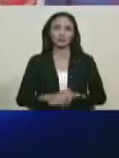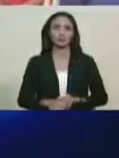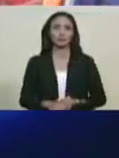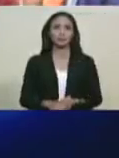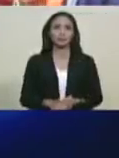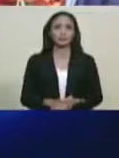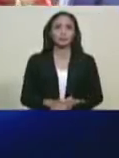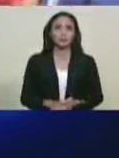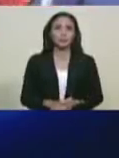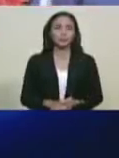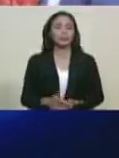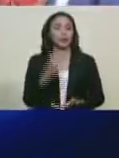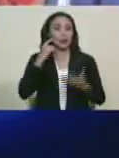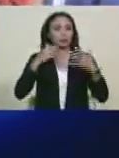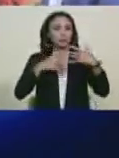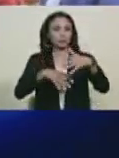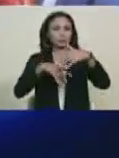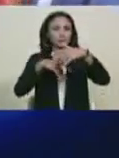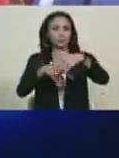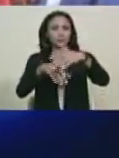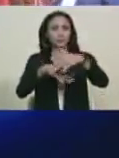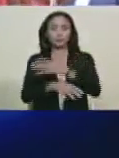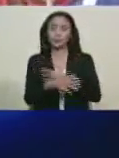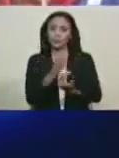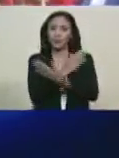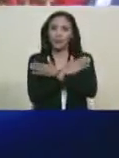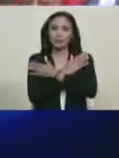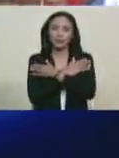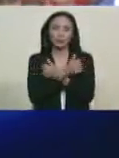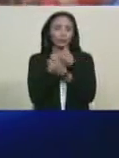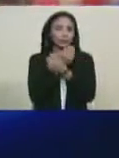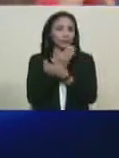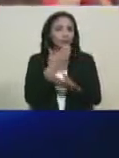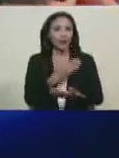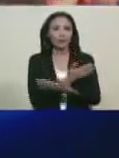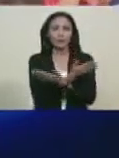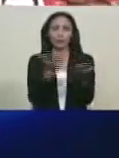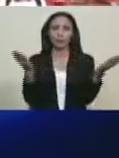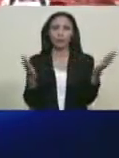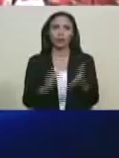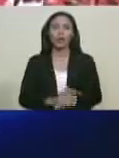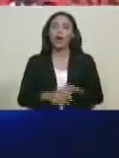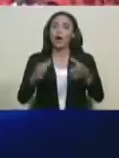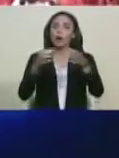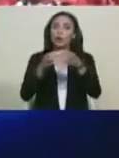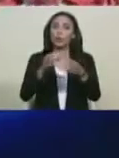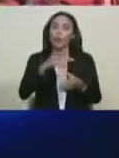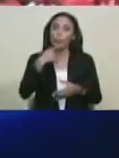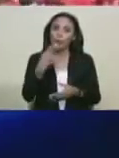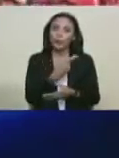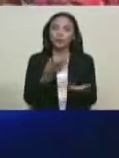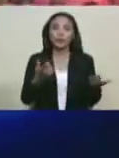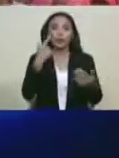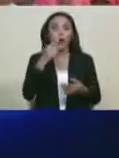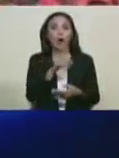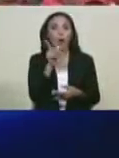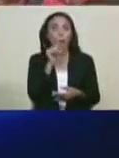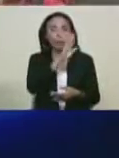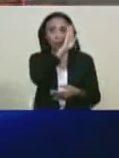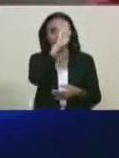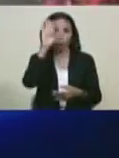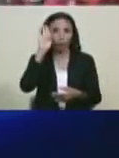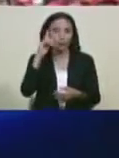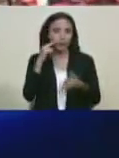pueblo movilizado los felicito a todos para él tomando político compañero diosdado cabello rondón